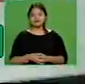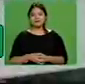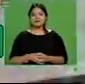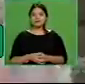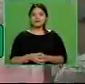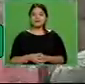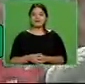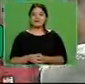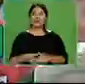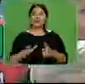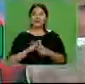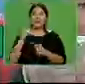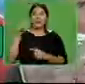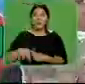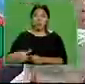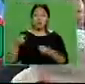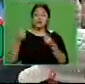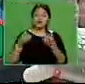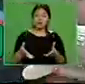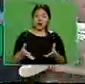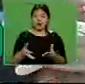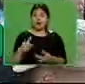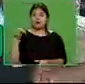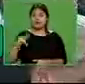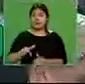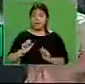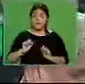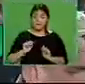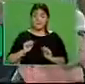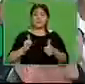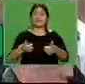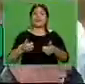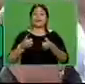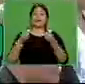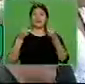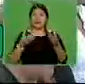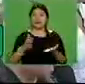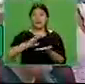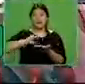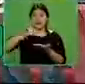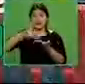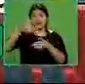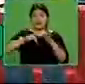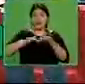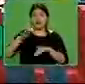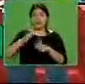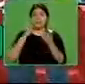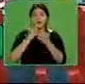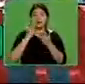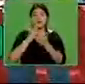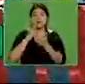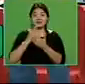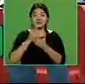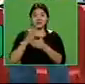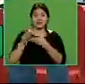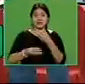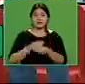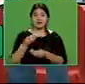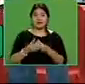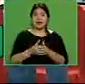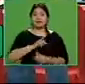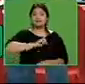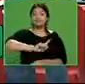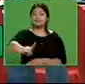Y hoy vamos a entregar aquí, en este arranque de entrega de canaimas para bachillerato, que fue una orden,